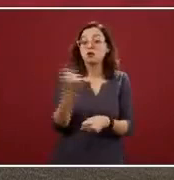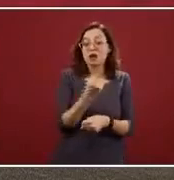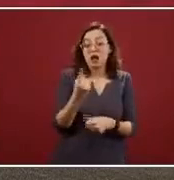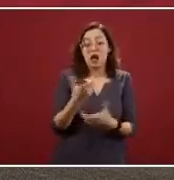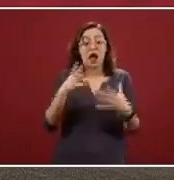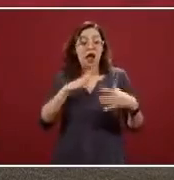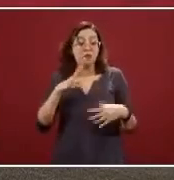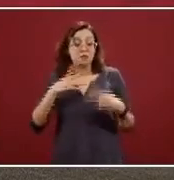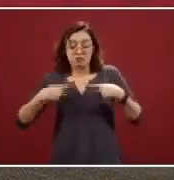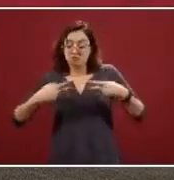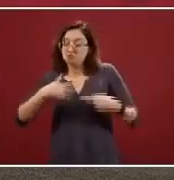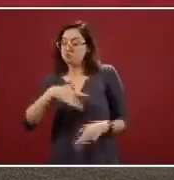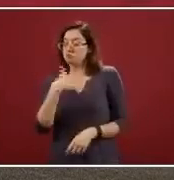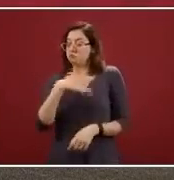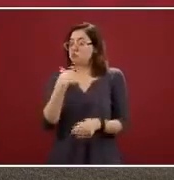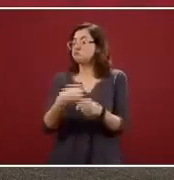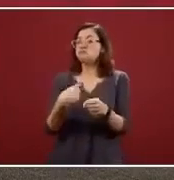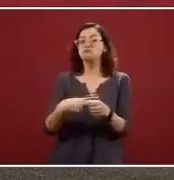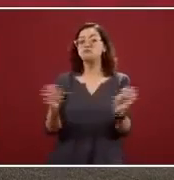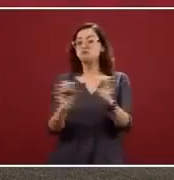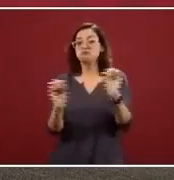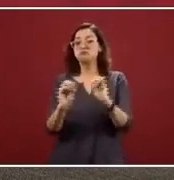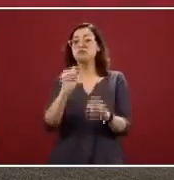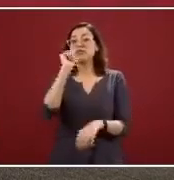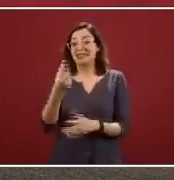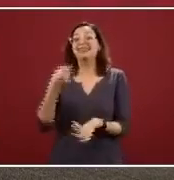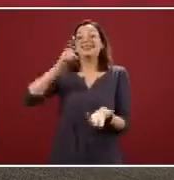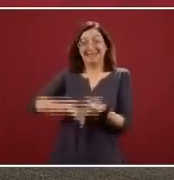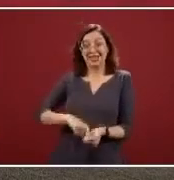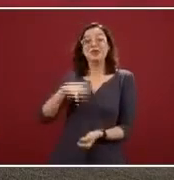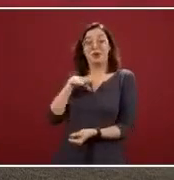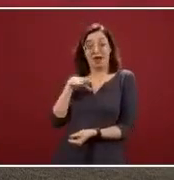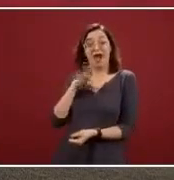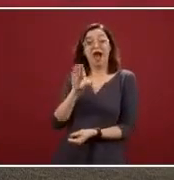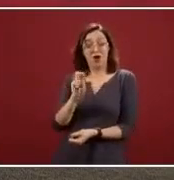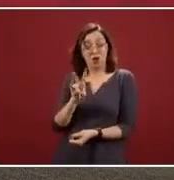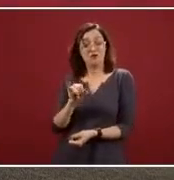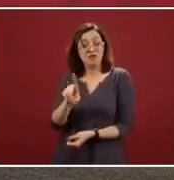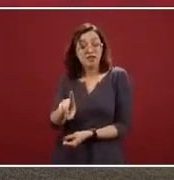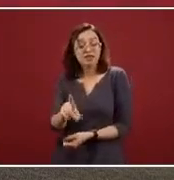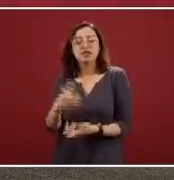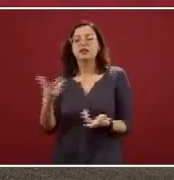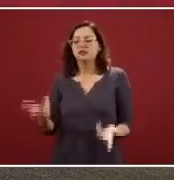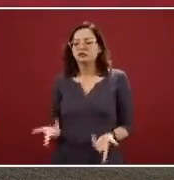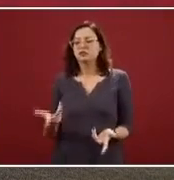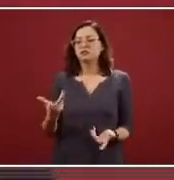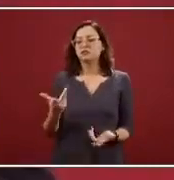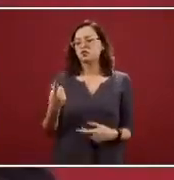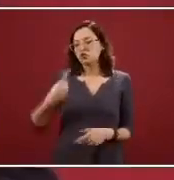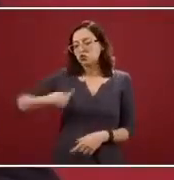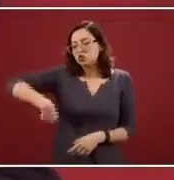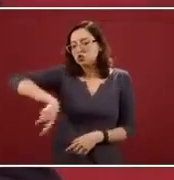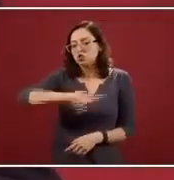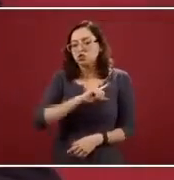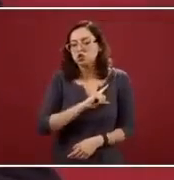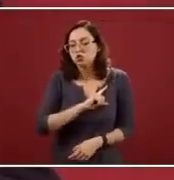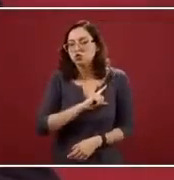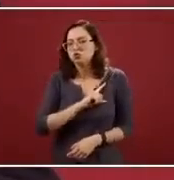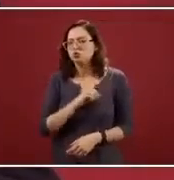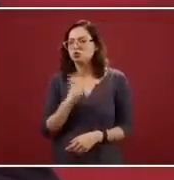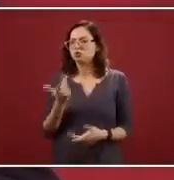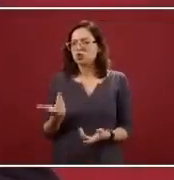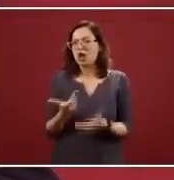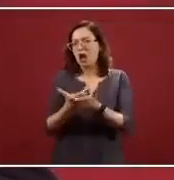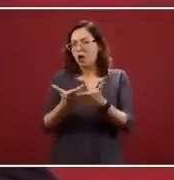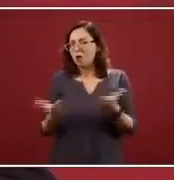asintomáticos. Entonces, aquí estamos tratando, como es para el cálculo de insumos, nos estamos fijando en los casos que van a demandar atención. Entonces, por eso pueden